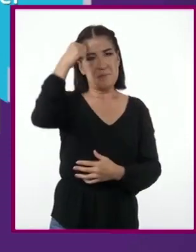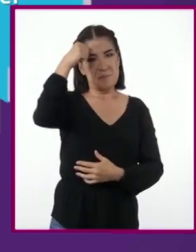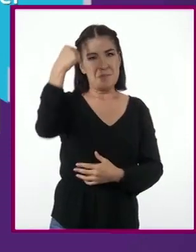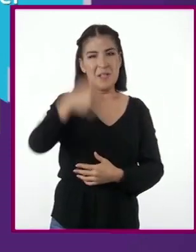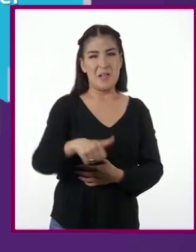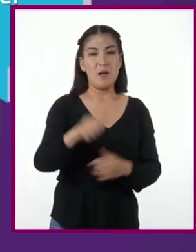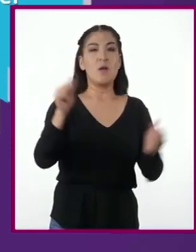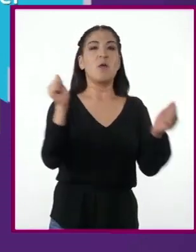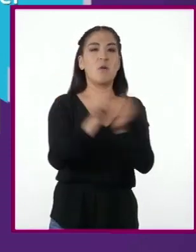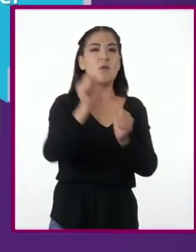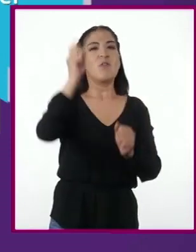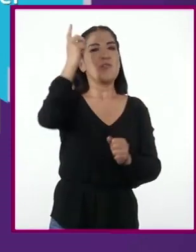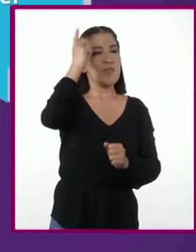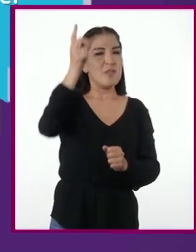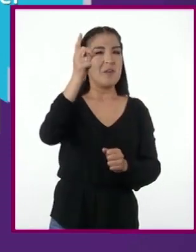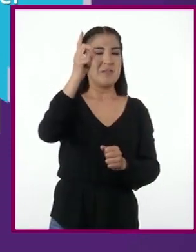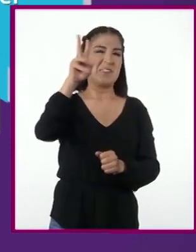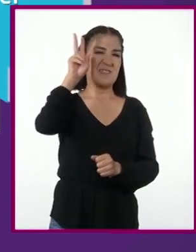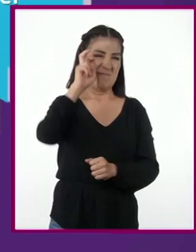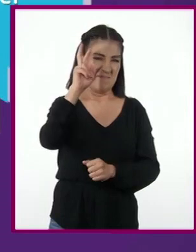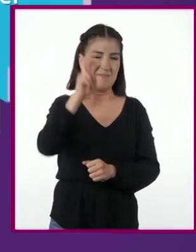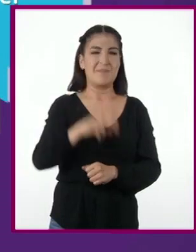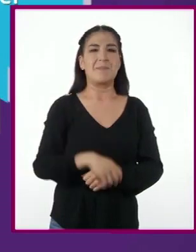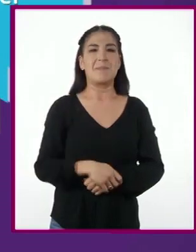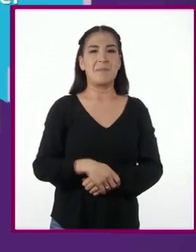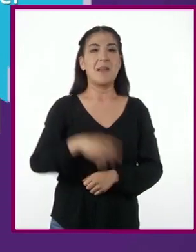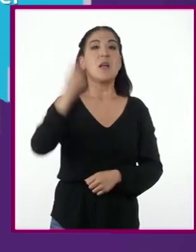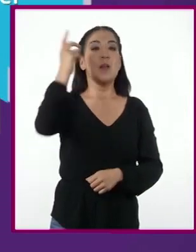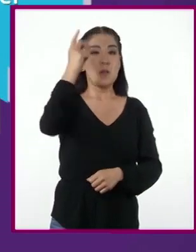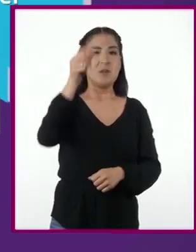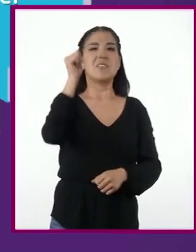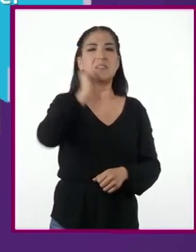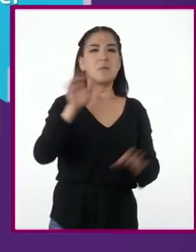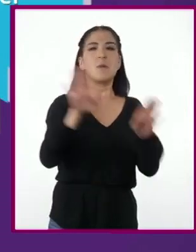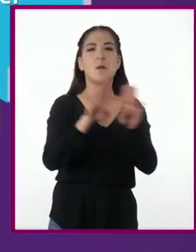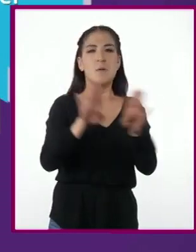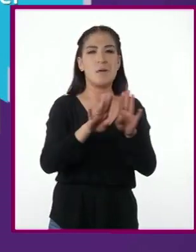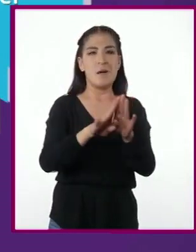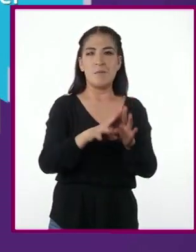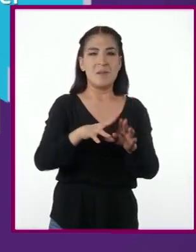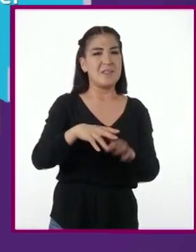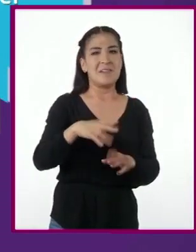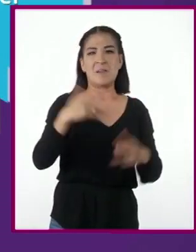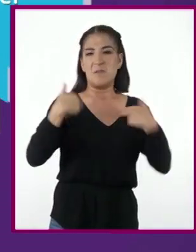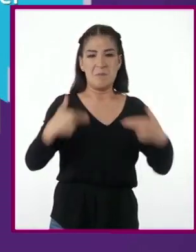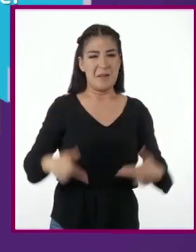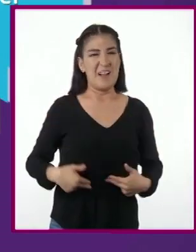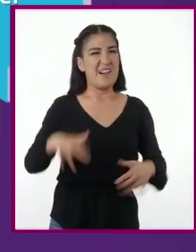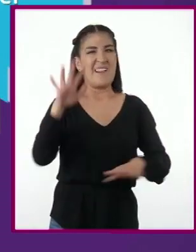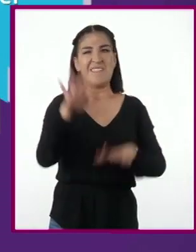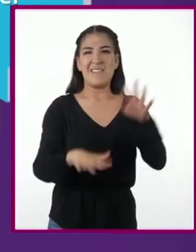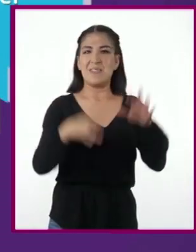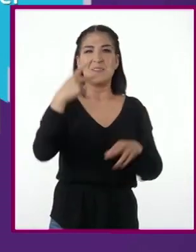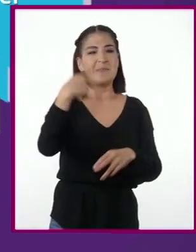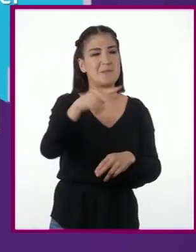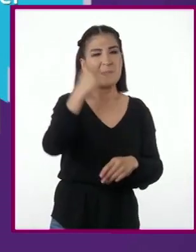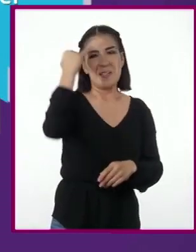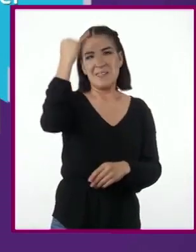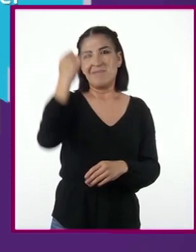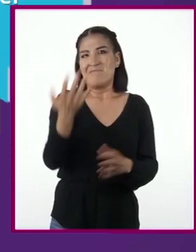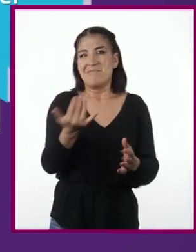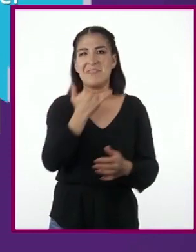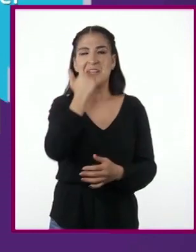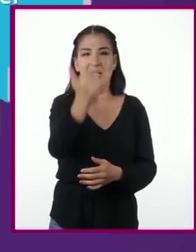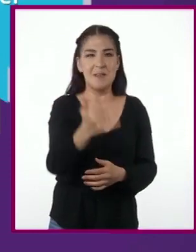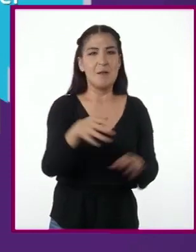el dios de la luna. El hombre ha tenido siempre a dar interpretaciones mágico-religiosas a aquellos